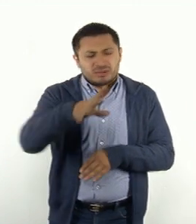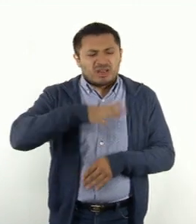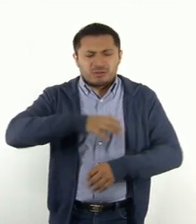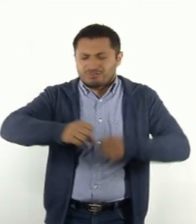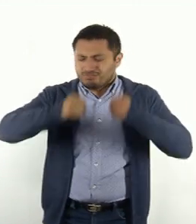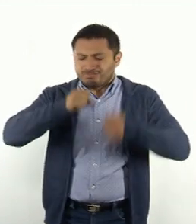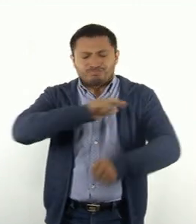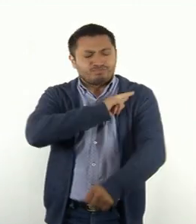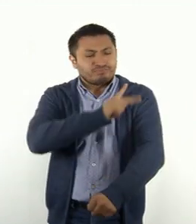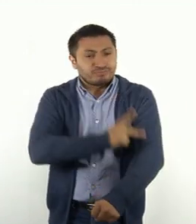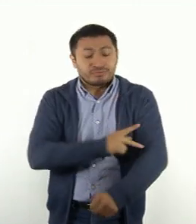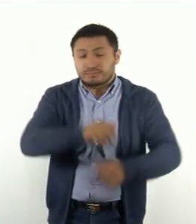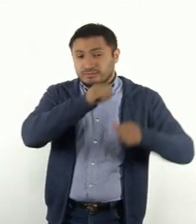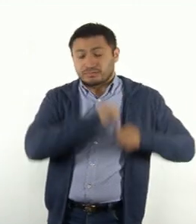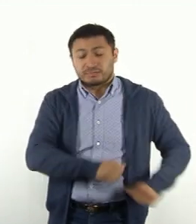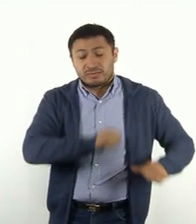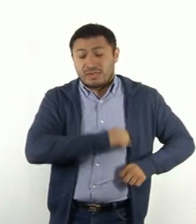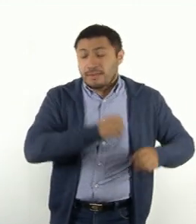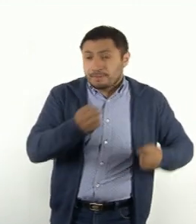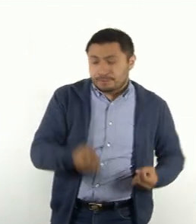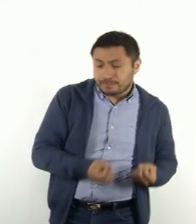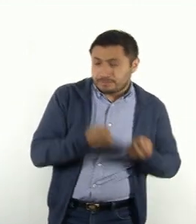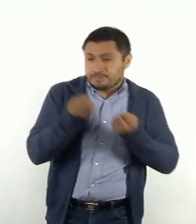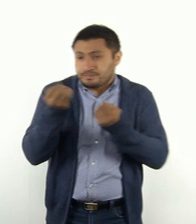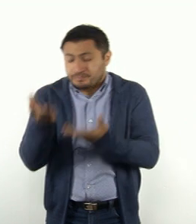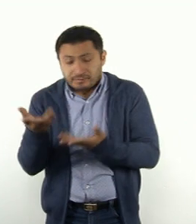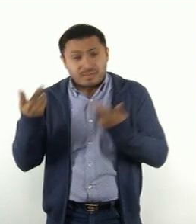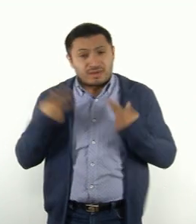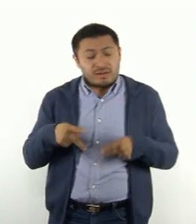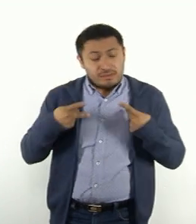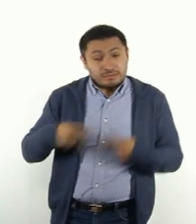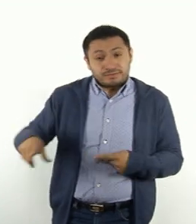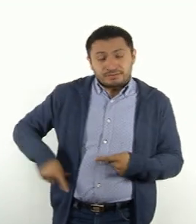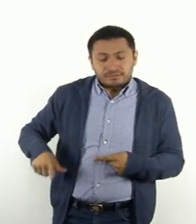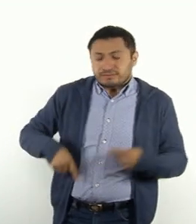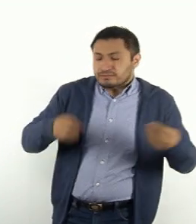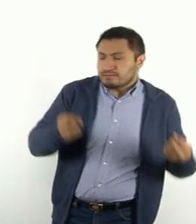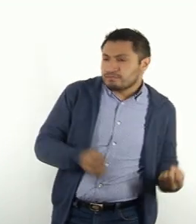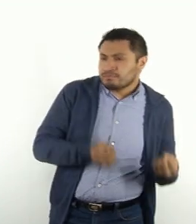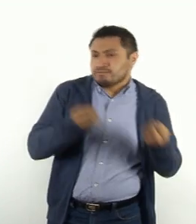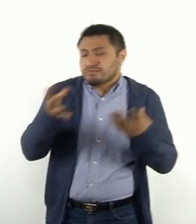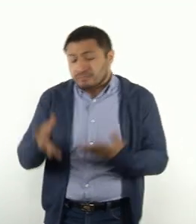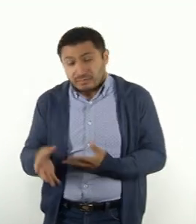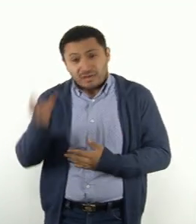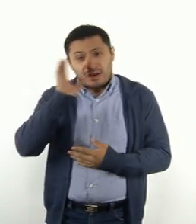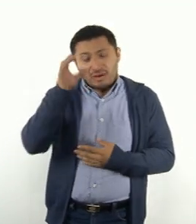la otorga a sus gobernantes a través de su elección. O sea, el